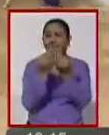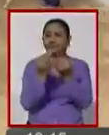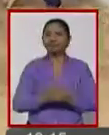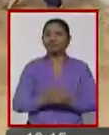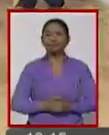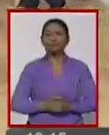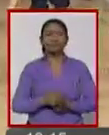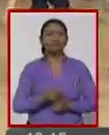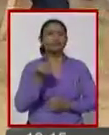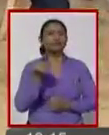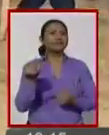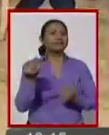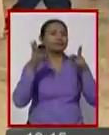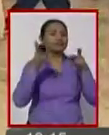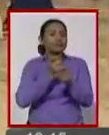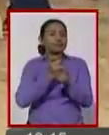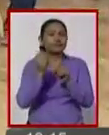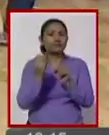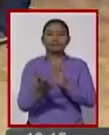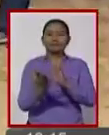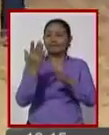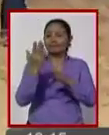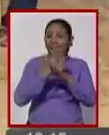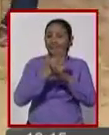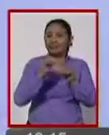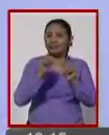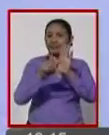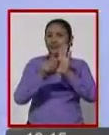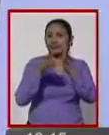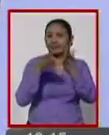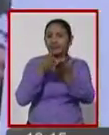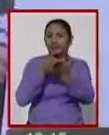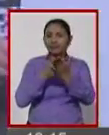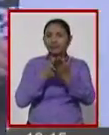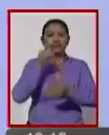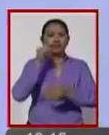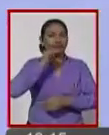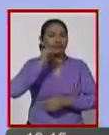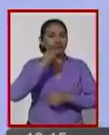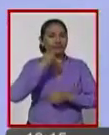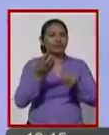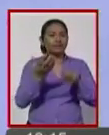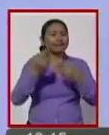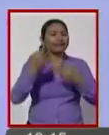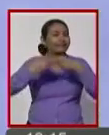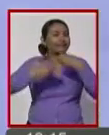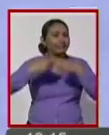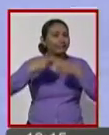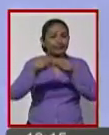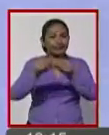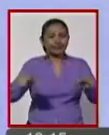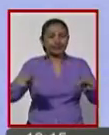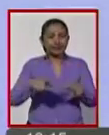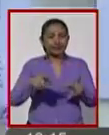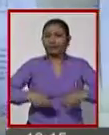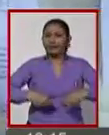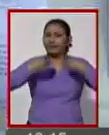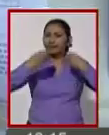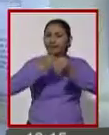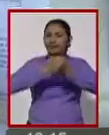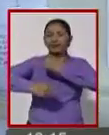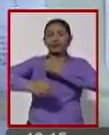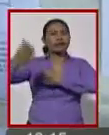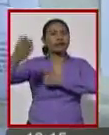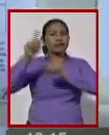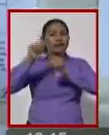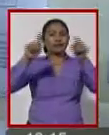Son varios los afectados que estarían enfrentando procesos legales en contra de esta señora en disputa por lotes, los cuales habrían sido entregados años atrás